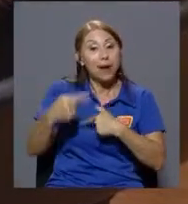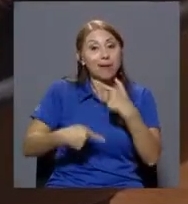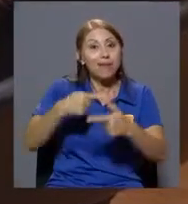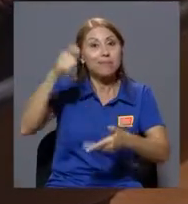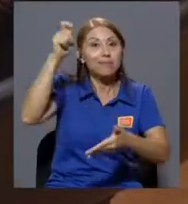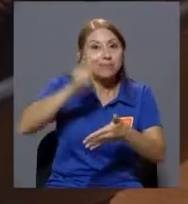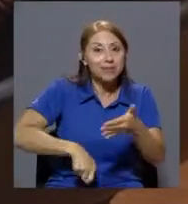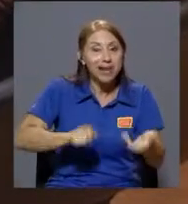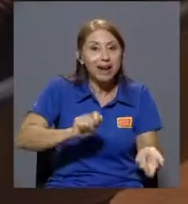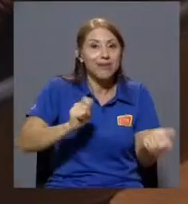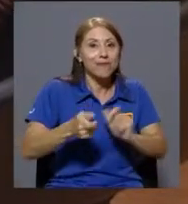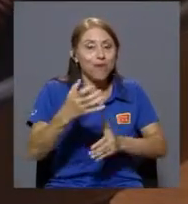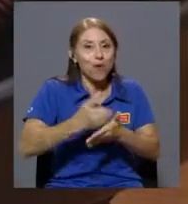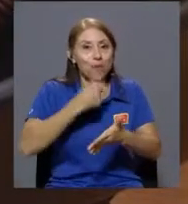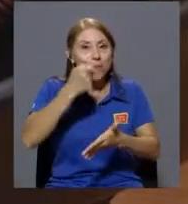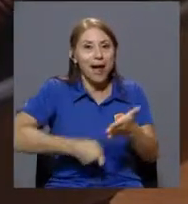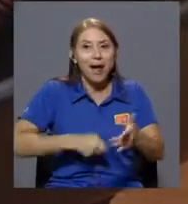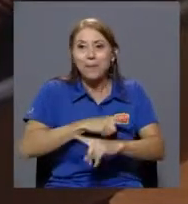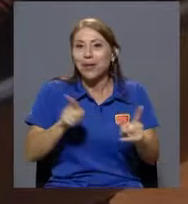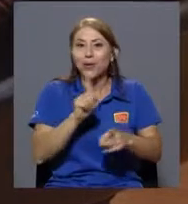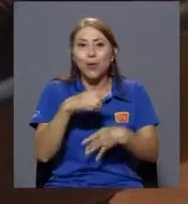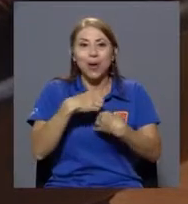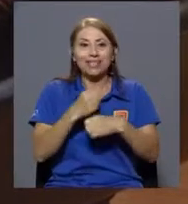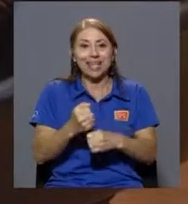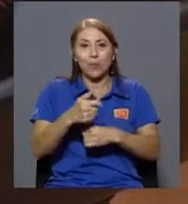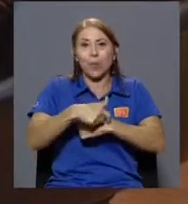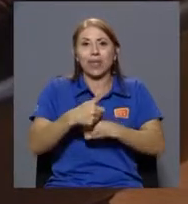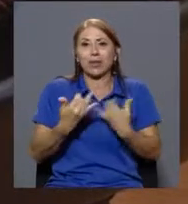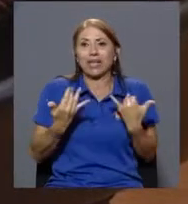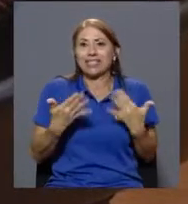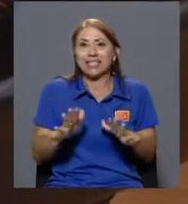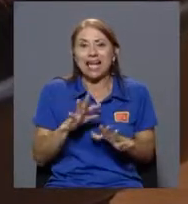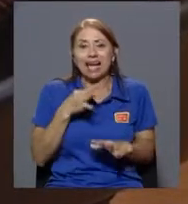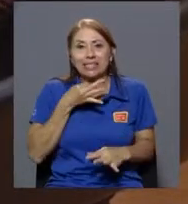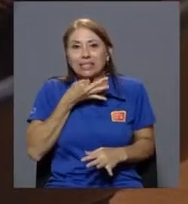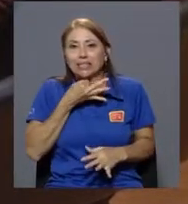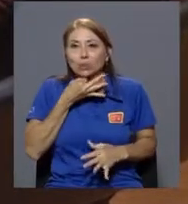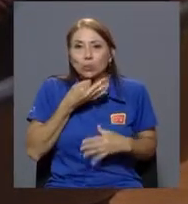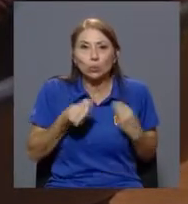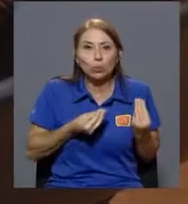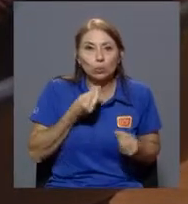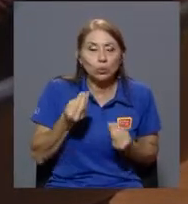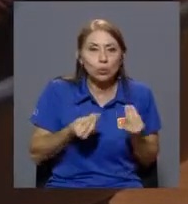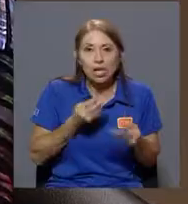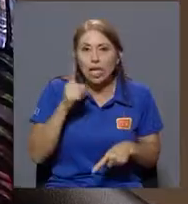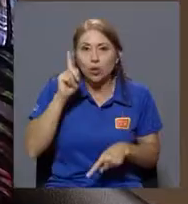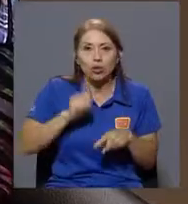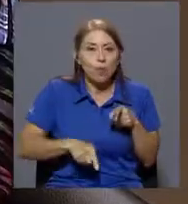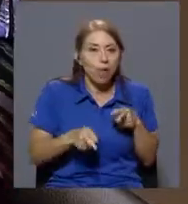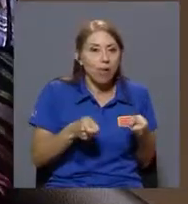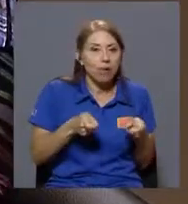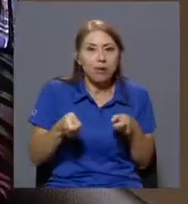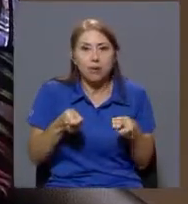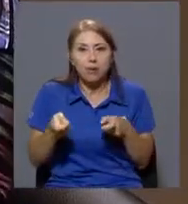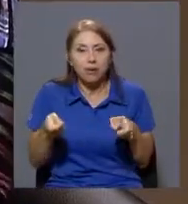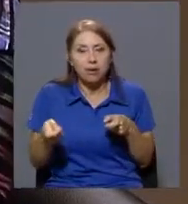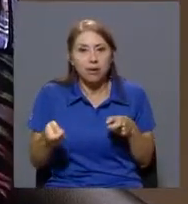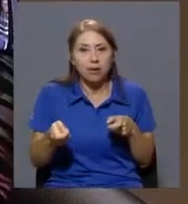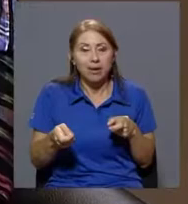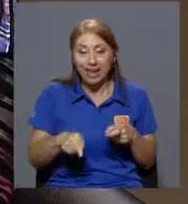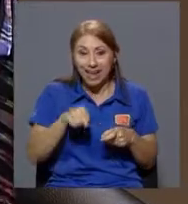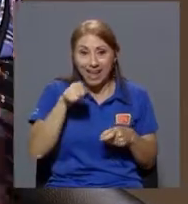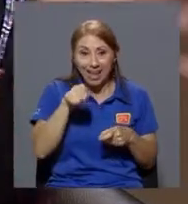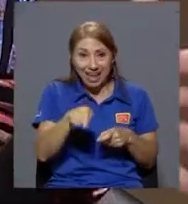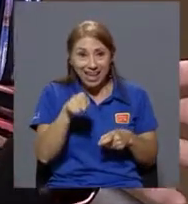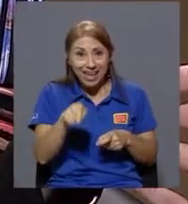el agua la tiene uno ya, digamos, al cuello y no tiene margen de maniobra. Ese margen de